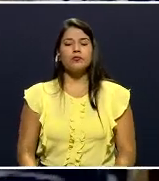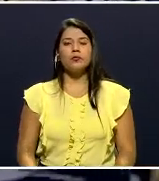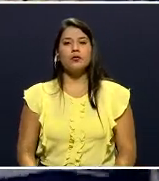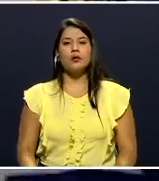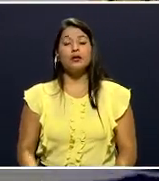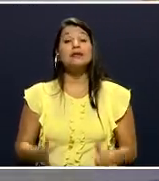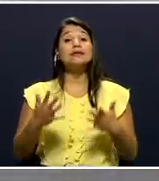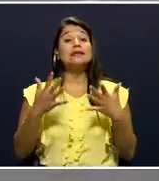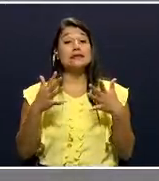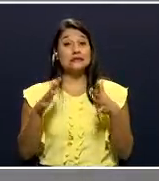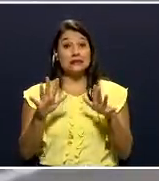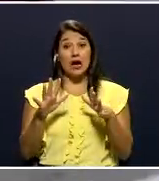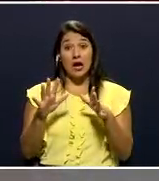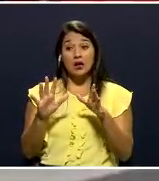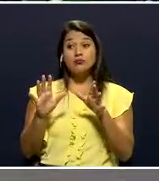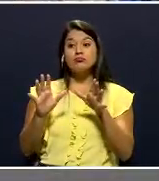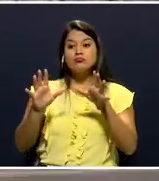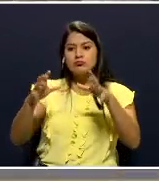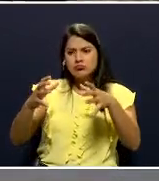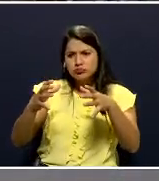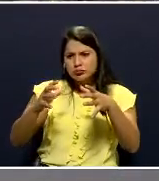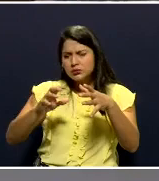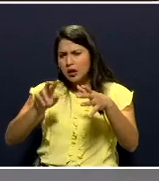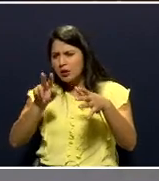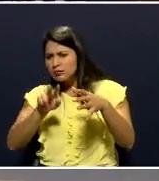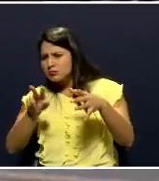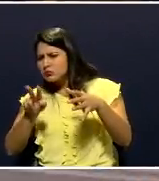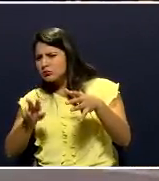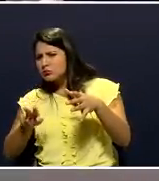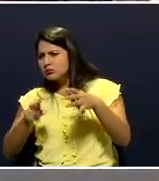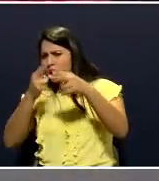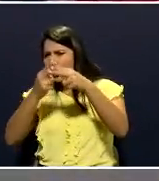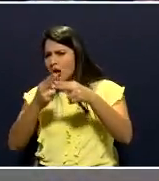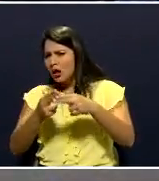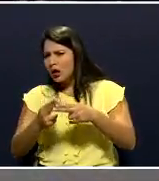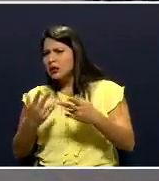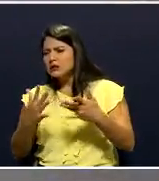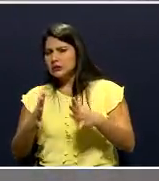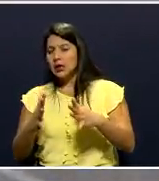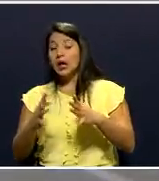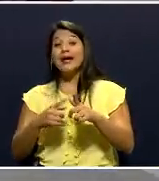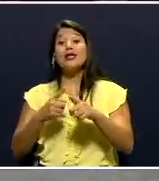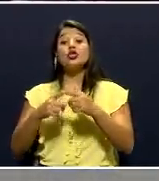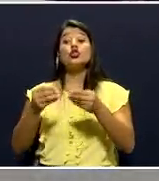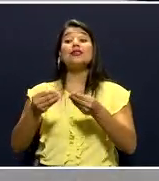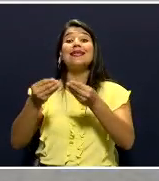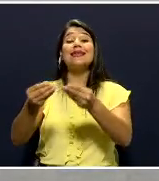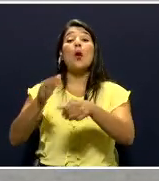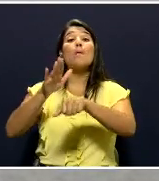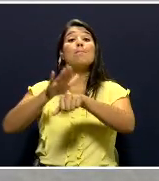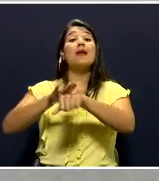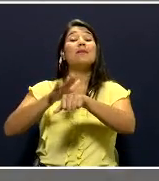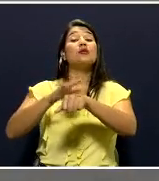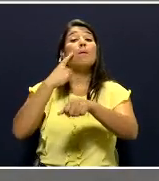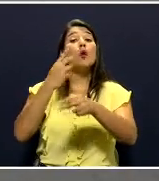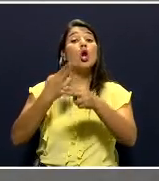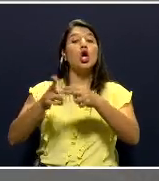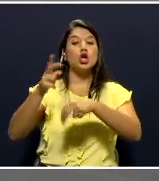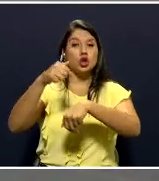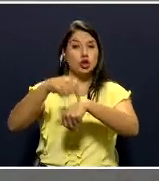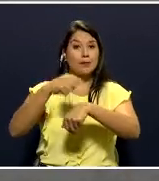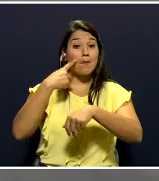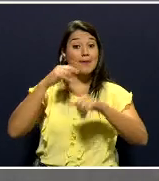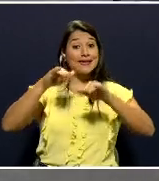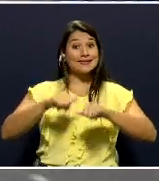ser identificados y realizarles las medidas de seguridad y de salud, a ellos les otorgan un permiso temporal de tránsito por el